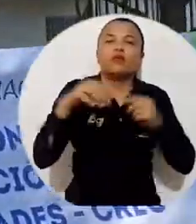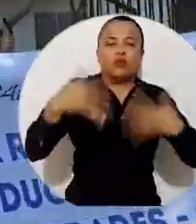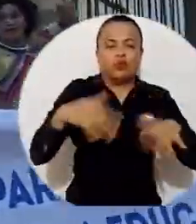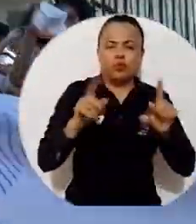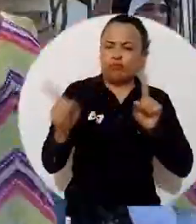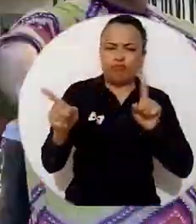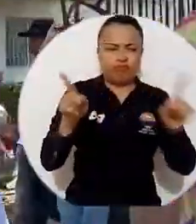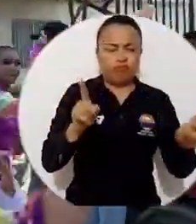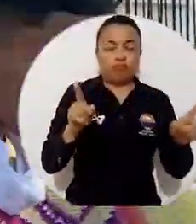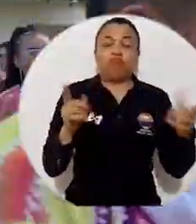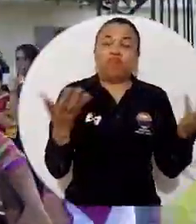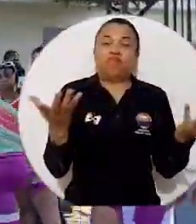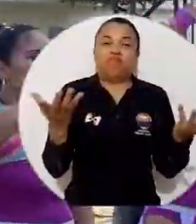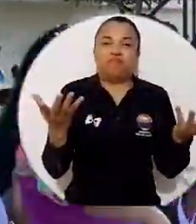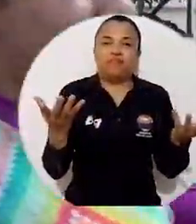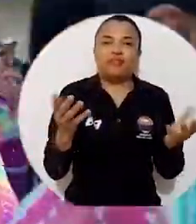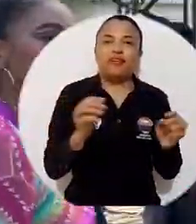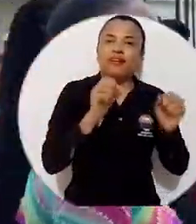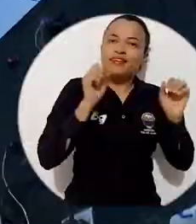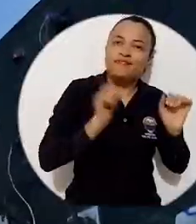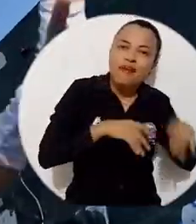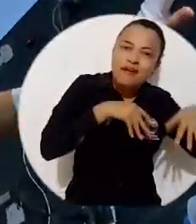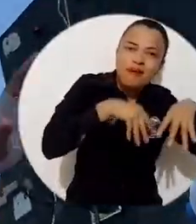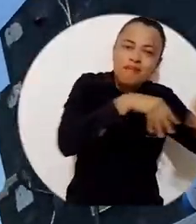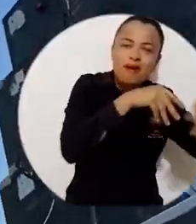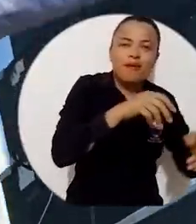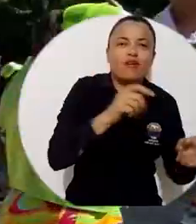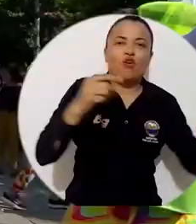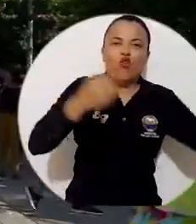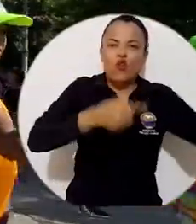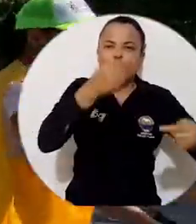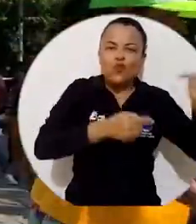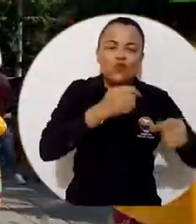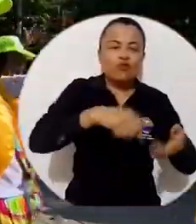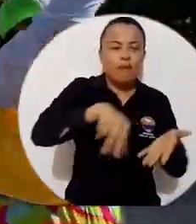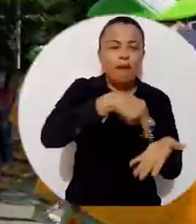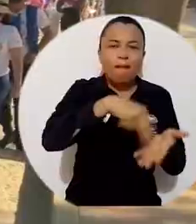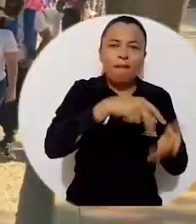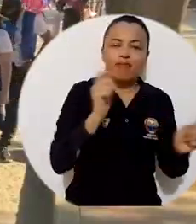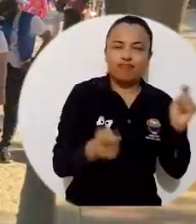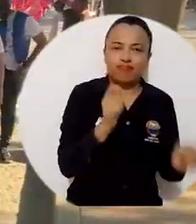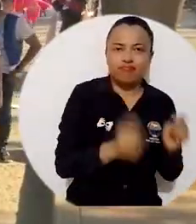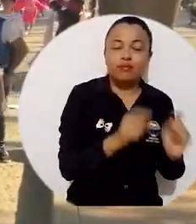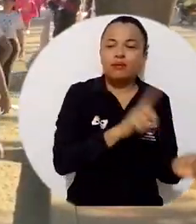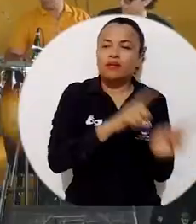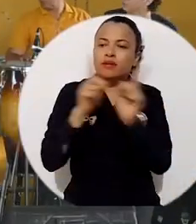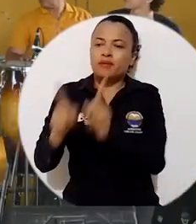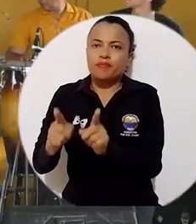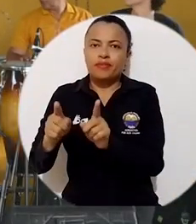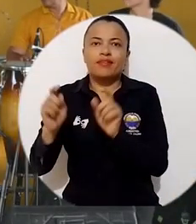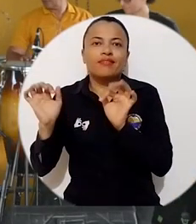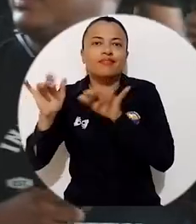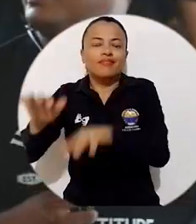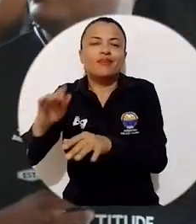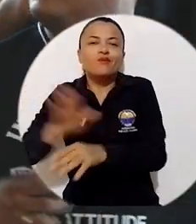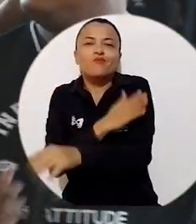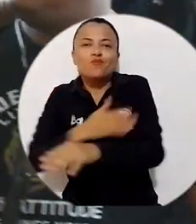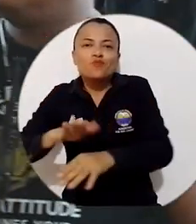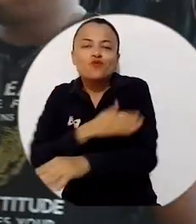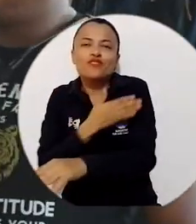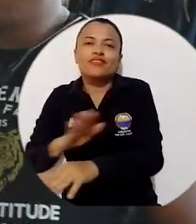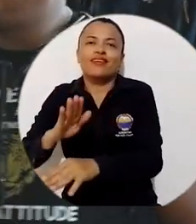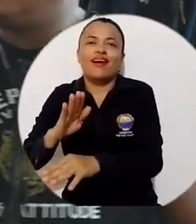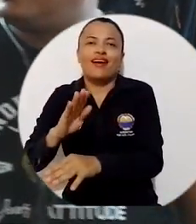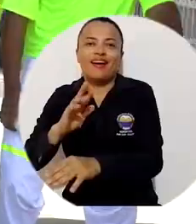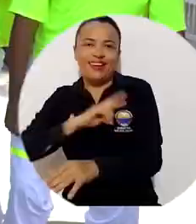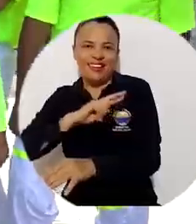Semana Cultural pudo ser contrastada para algunos. El desfile y concurso de comparsas en simultánea con el Gospel Fest es la